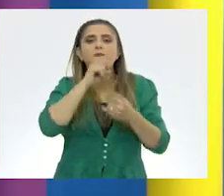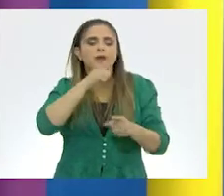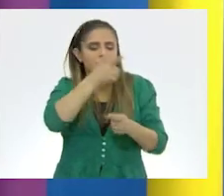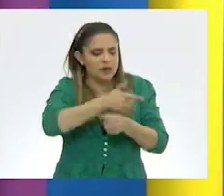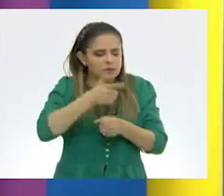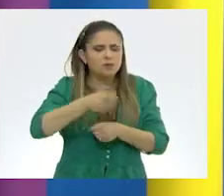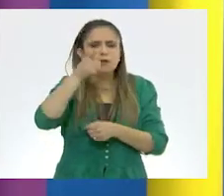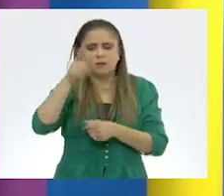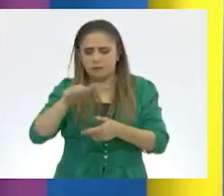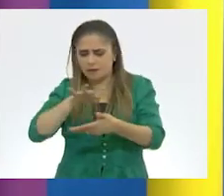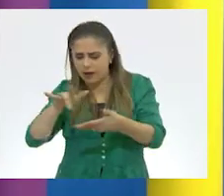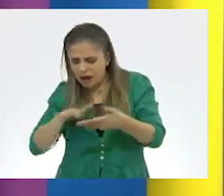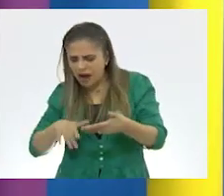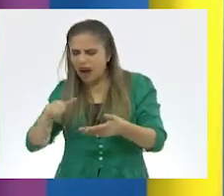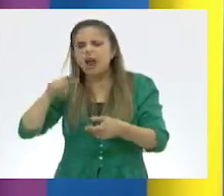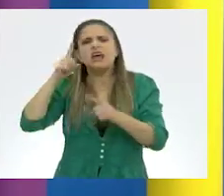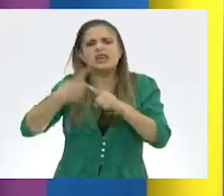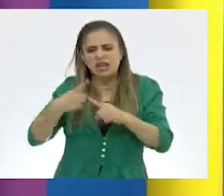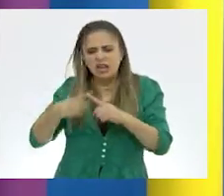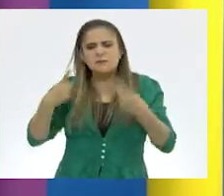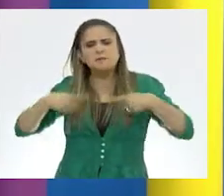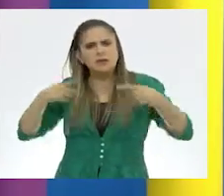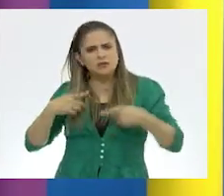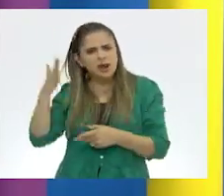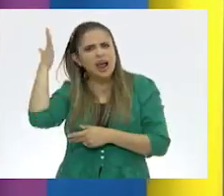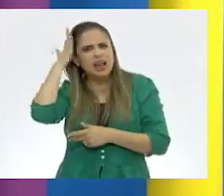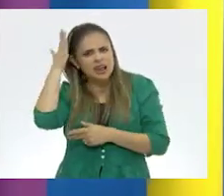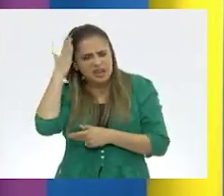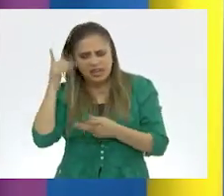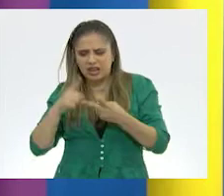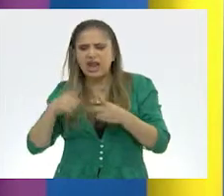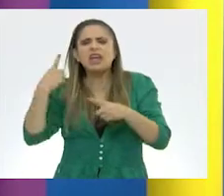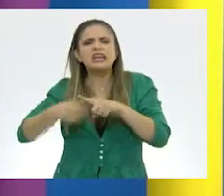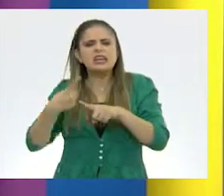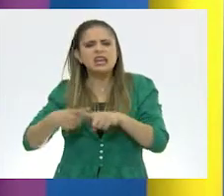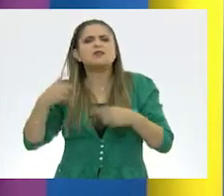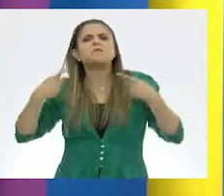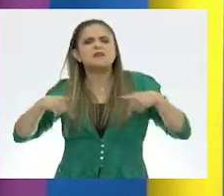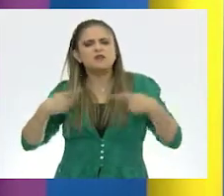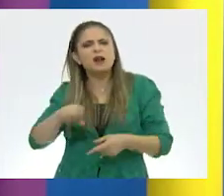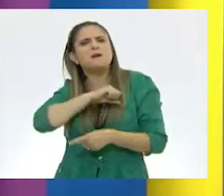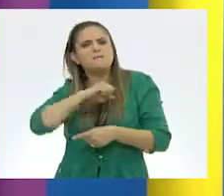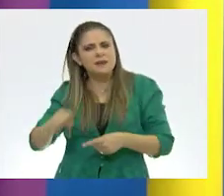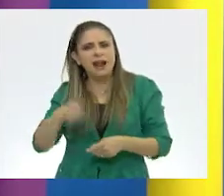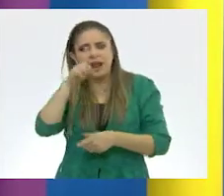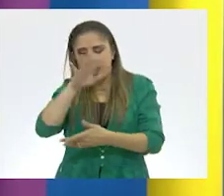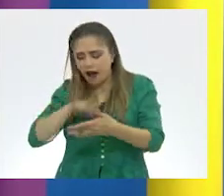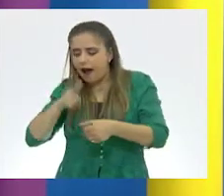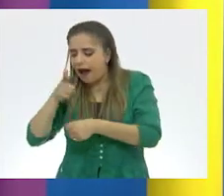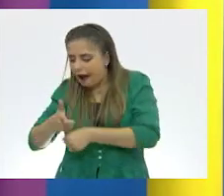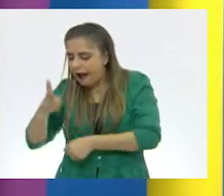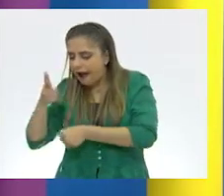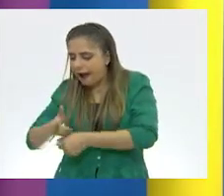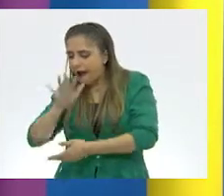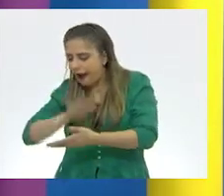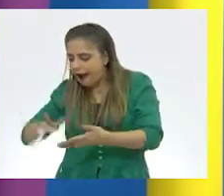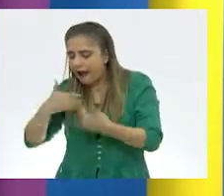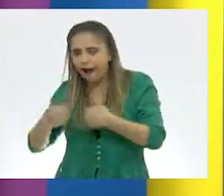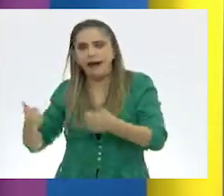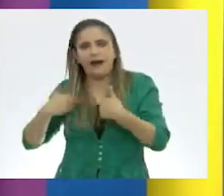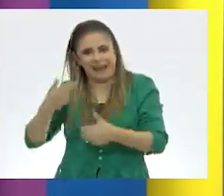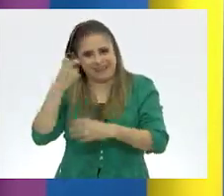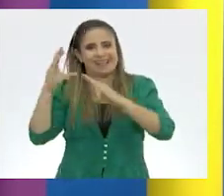protagonistas y antagonistas y la cronología de acontecimientos. Ahora sí, les cuento